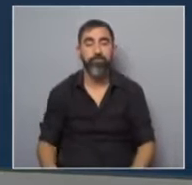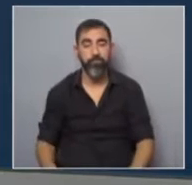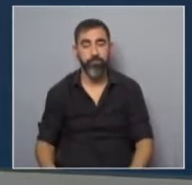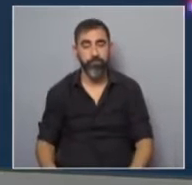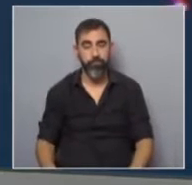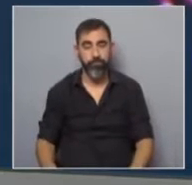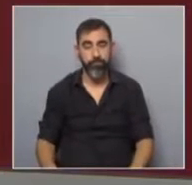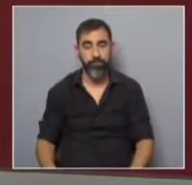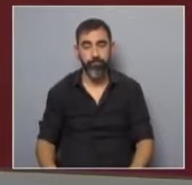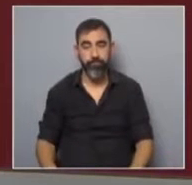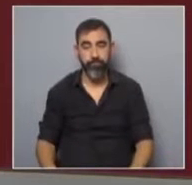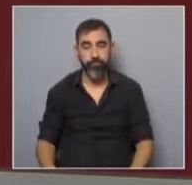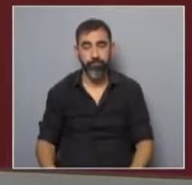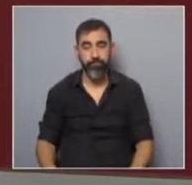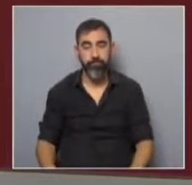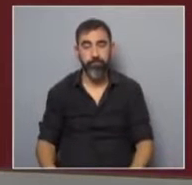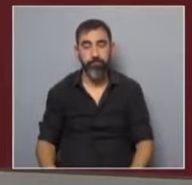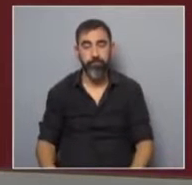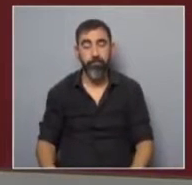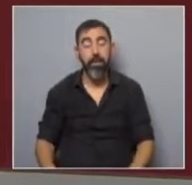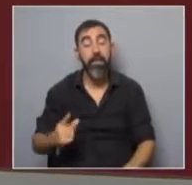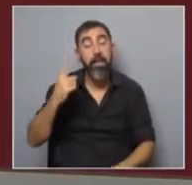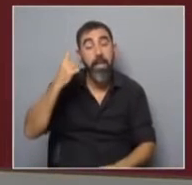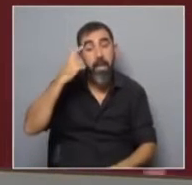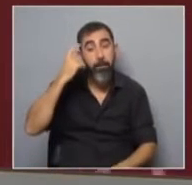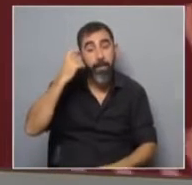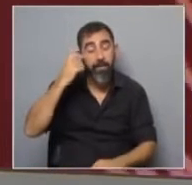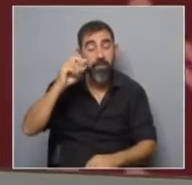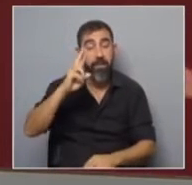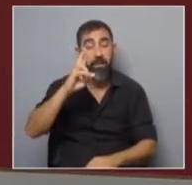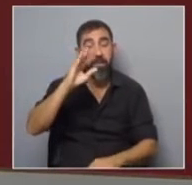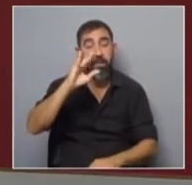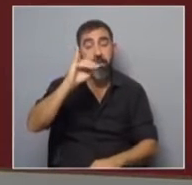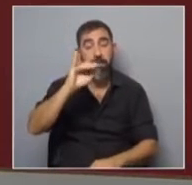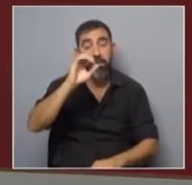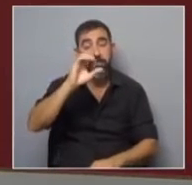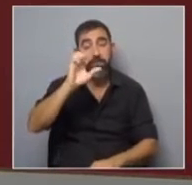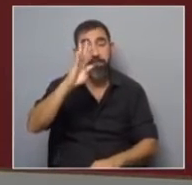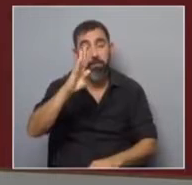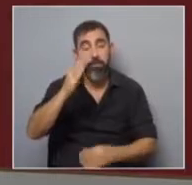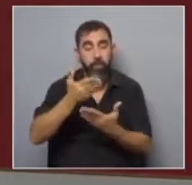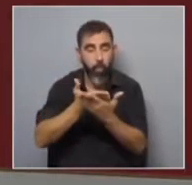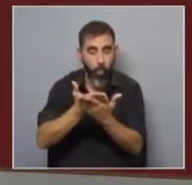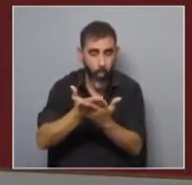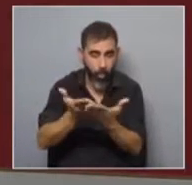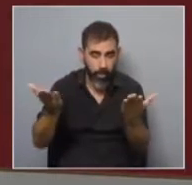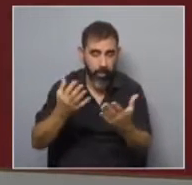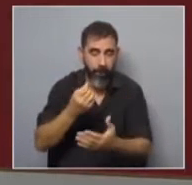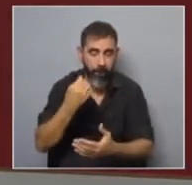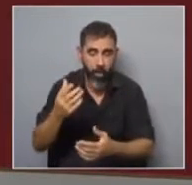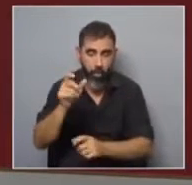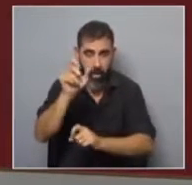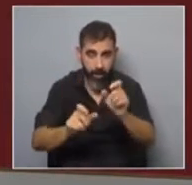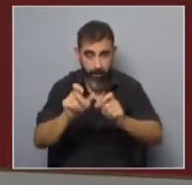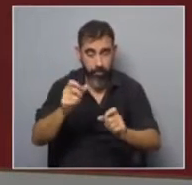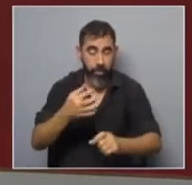tenemos que seguir lidiando. En todo caso, creo que la experiencia de RICEP nos muestra algo que todo el mundo valoró, y